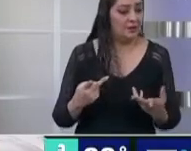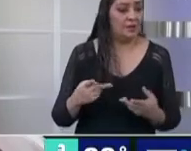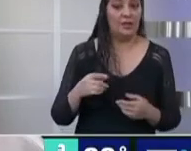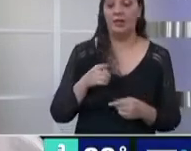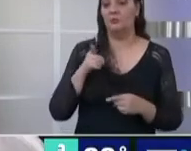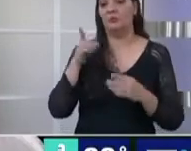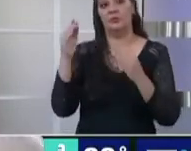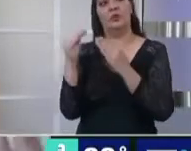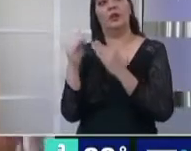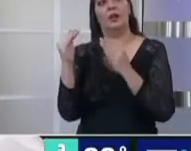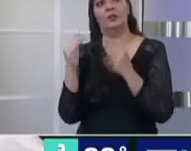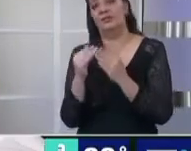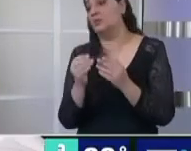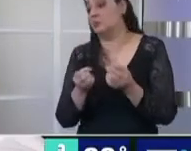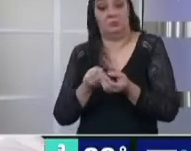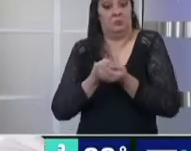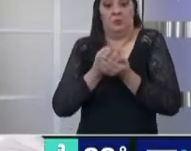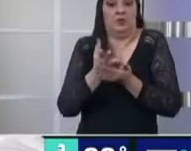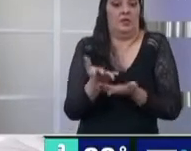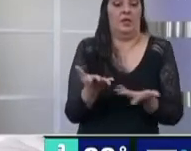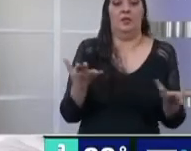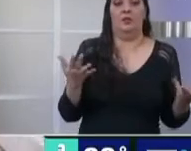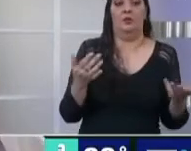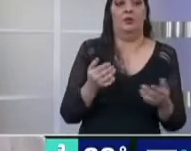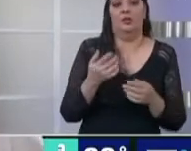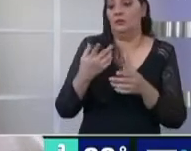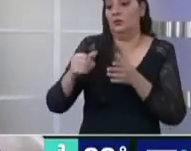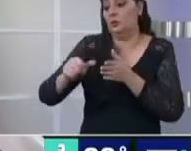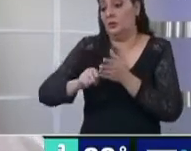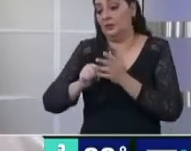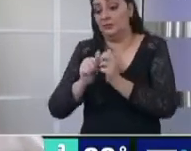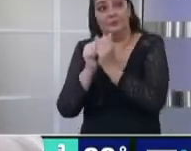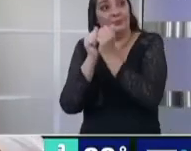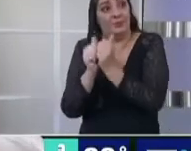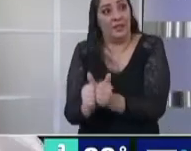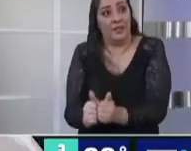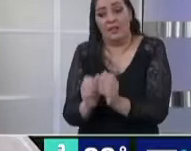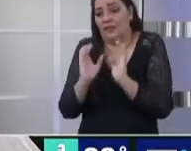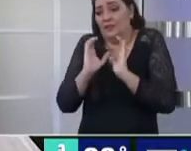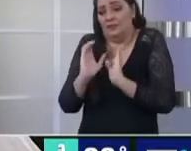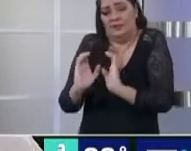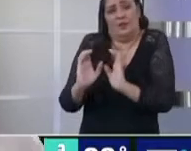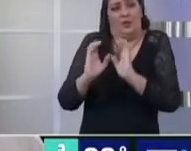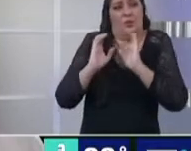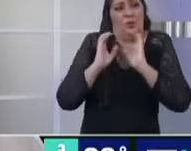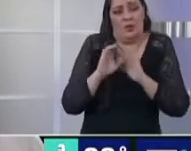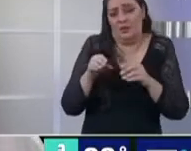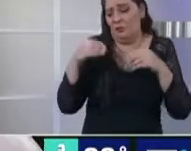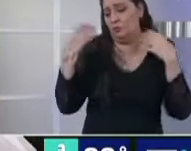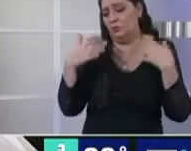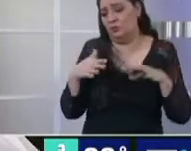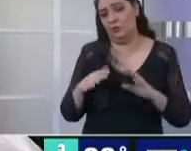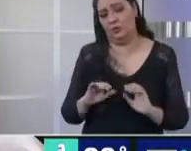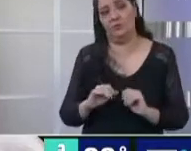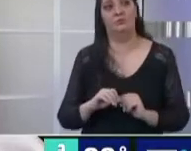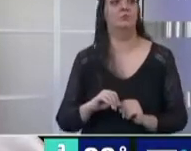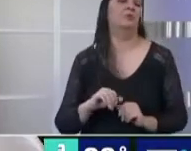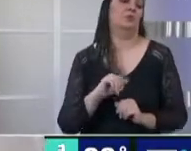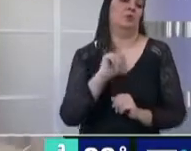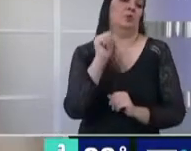casa y que no han salido en estos 6-7 meses. Están ahí y se cuidan, pero súper bien. Y hay otros que